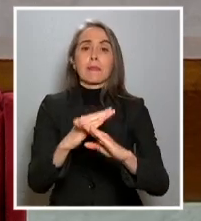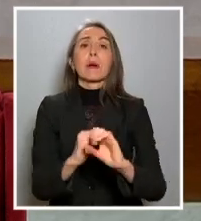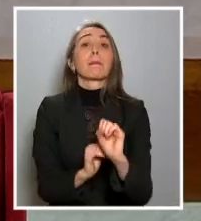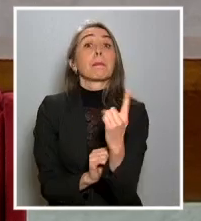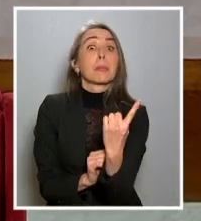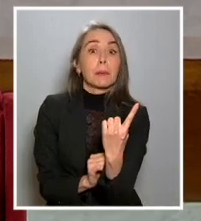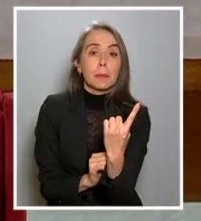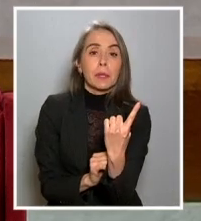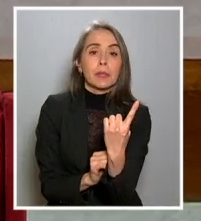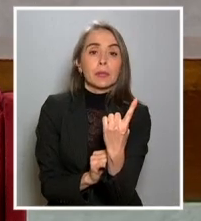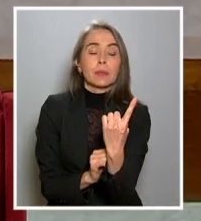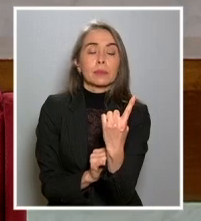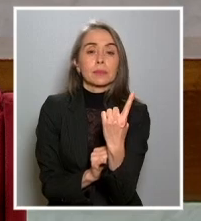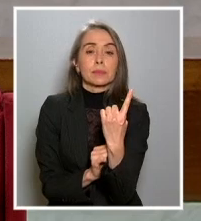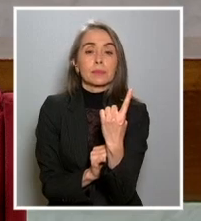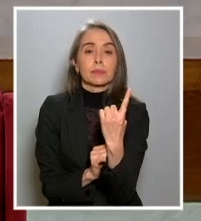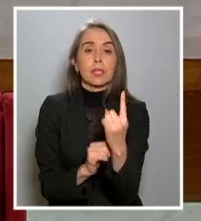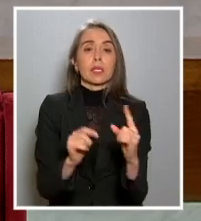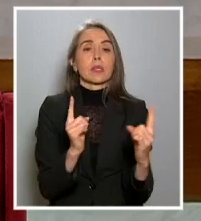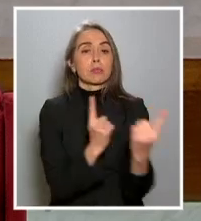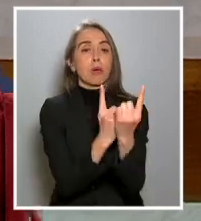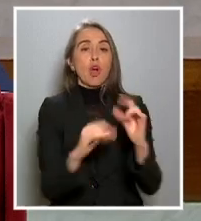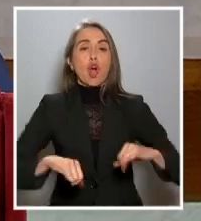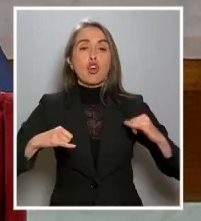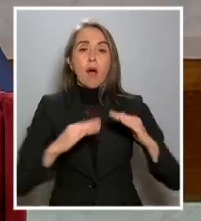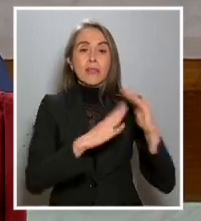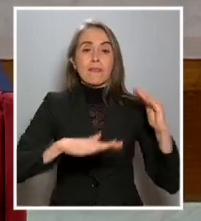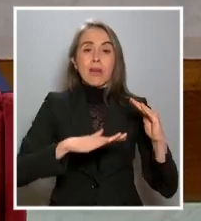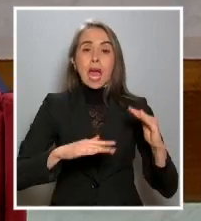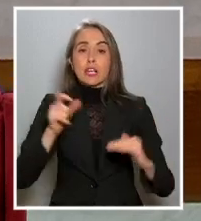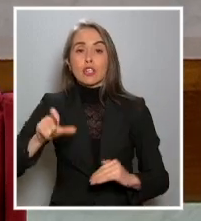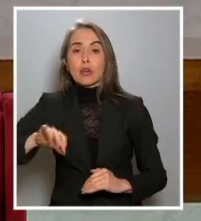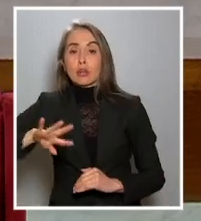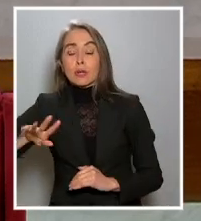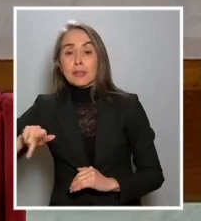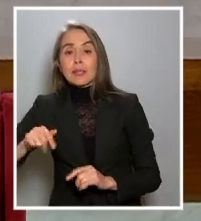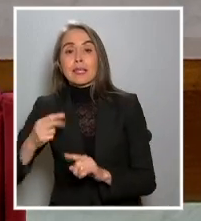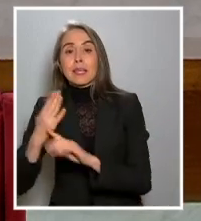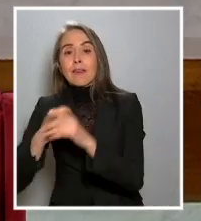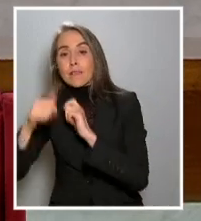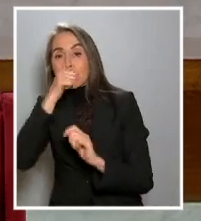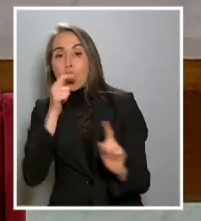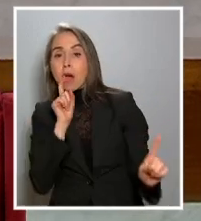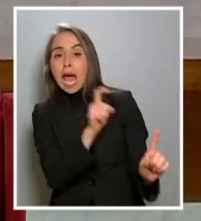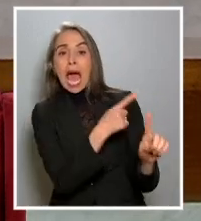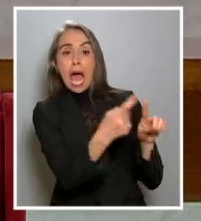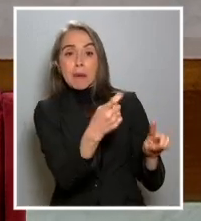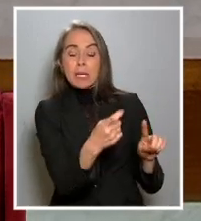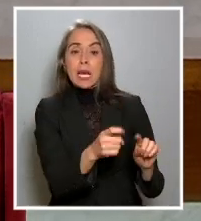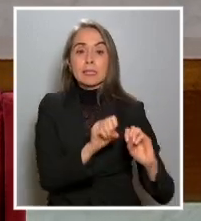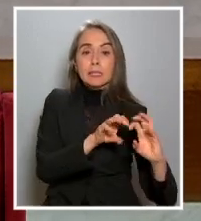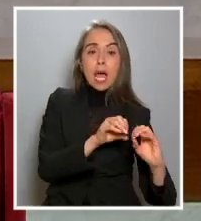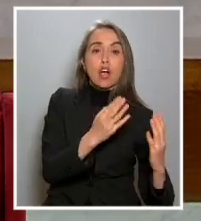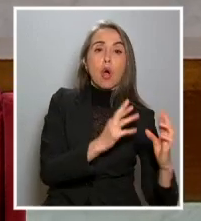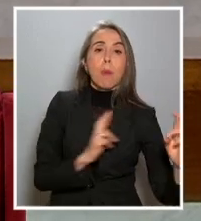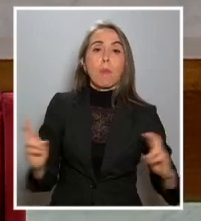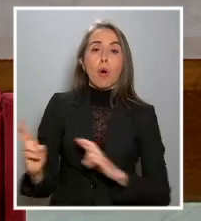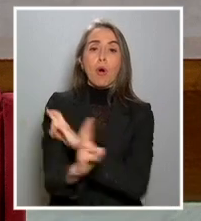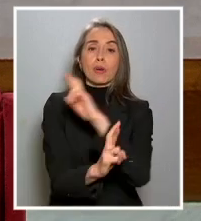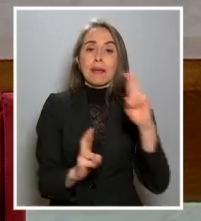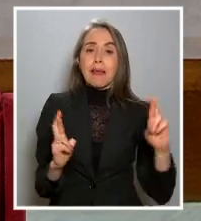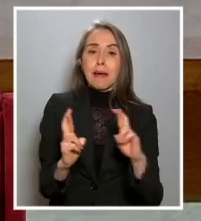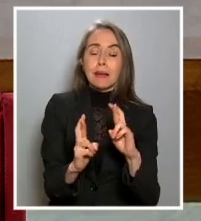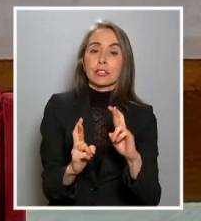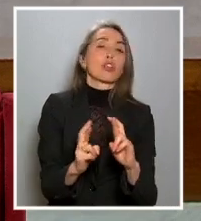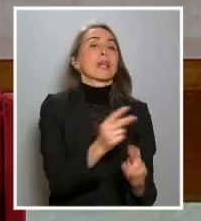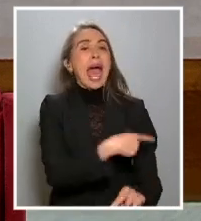primera actúa con los jóvenes de barrios que han sido amenazados por la criminalidad, entregando factores positivos de socialización a